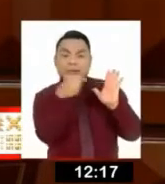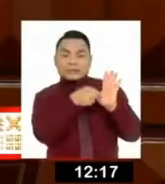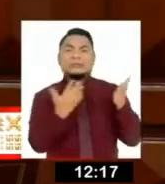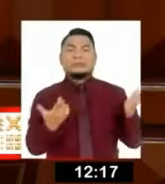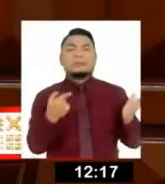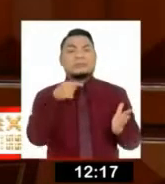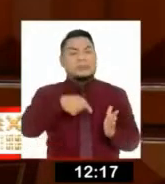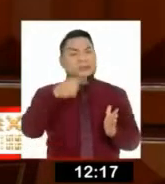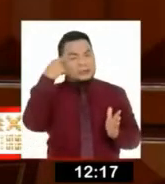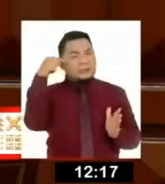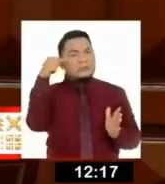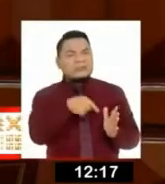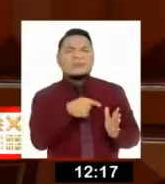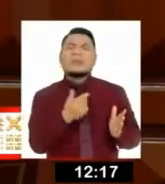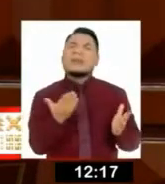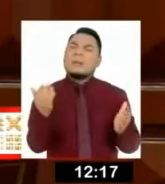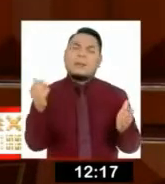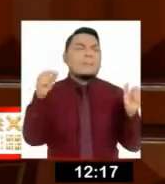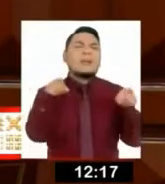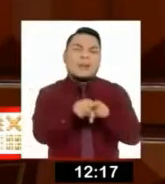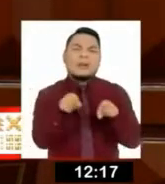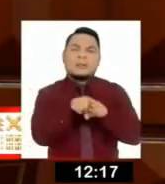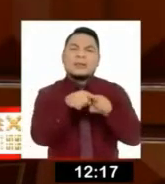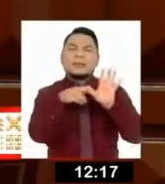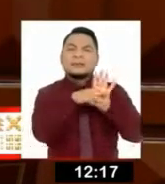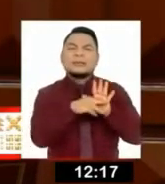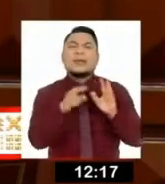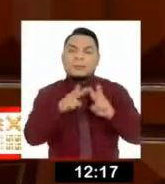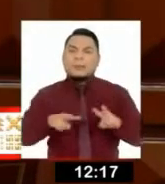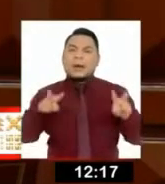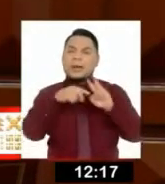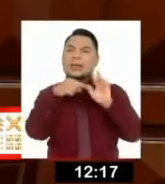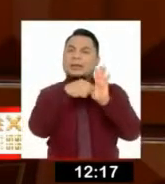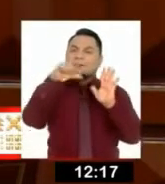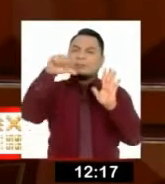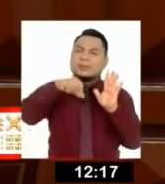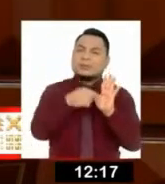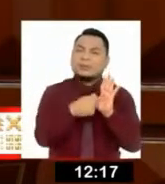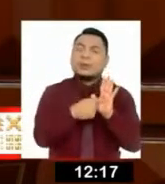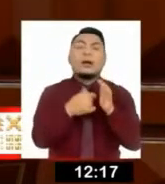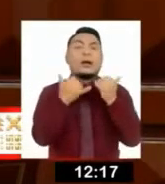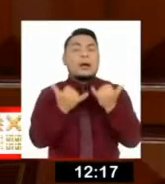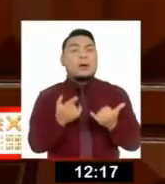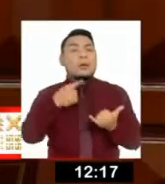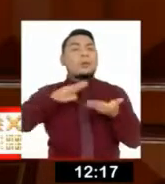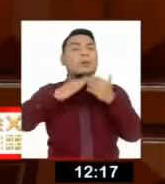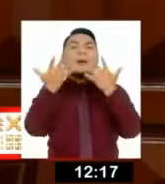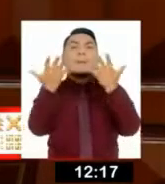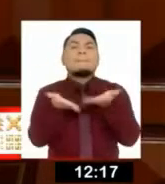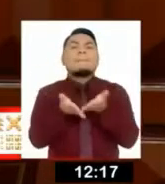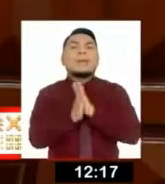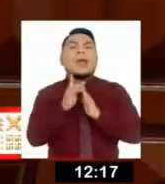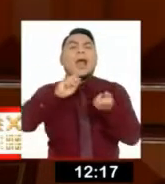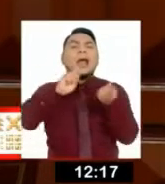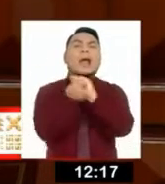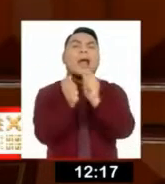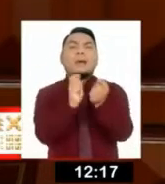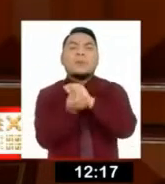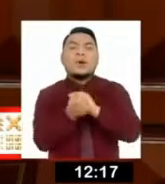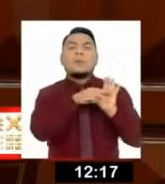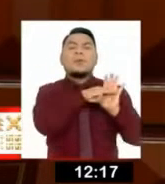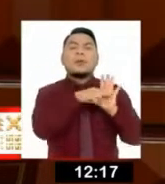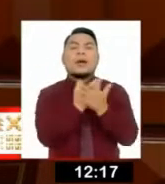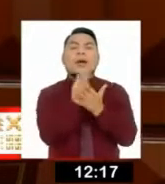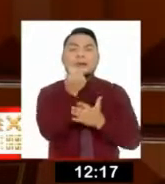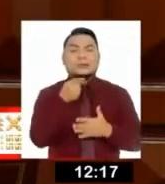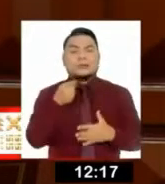eran legítimas, eran también válidas. Hoy la población pide cambios y no está dispuesta